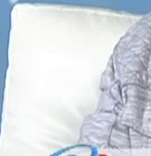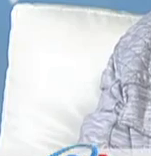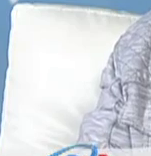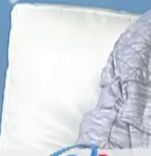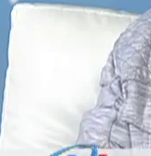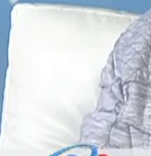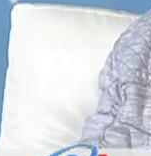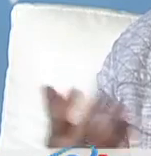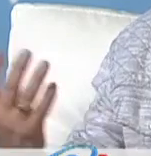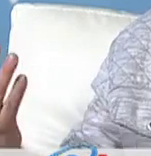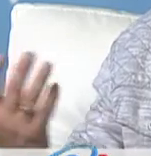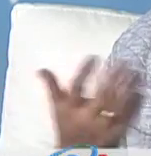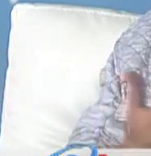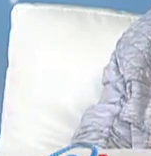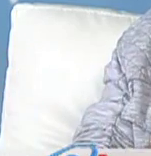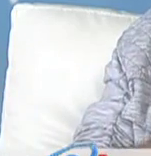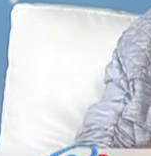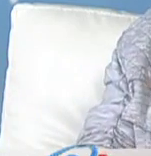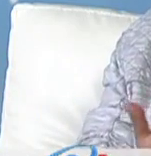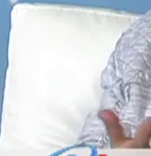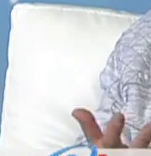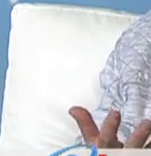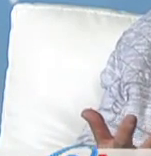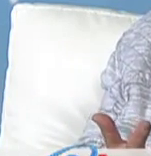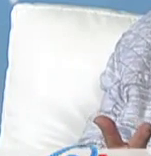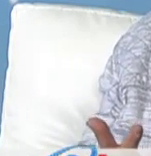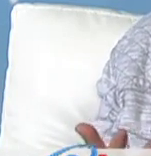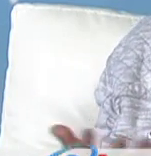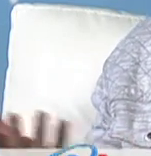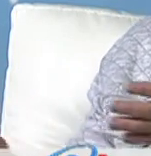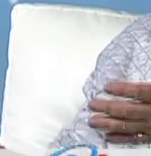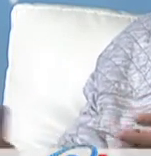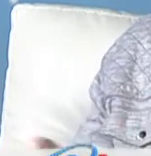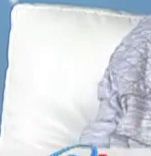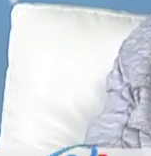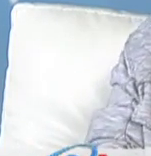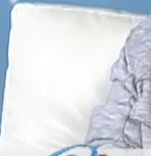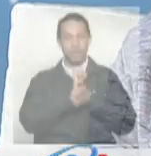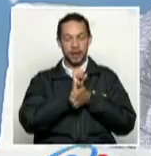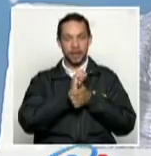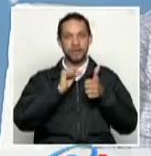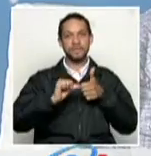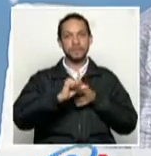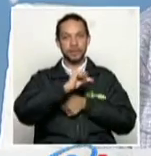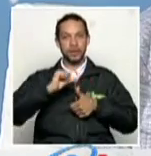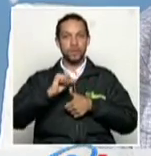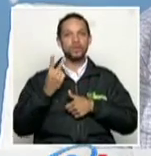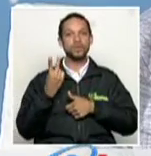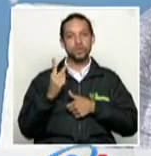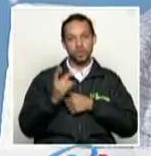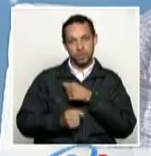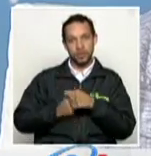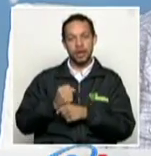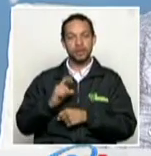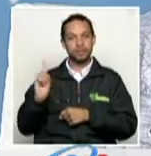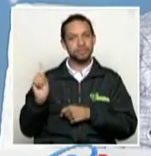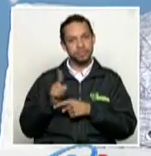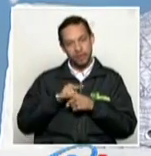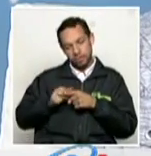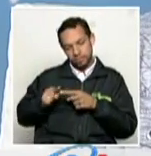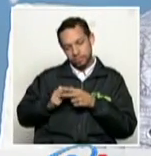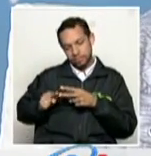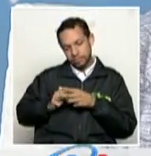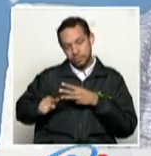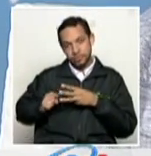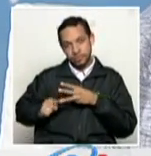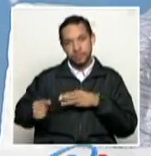nuevos horarios, especialmente de Telecafé, que cambiamos, veníamos 12 años conservando el